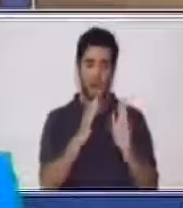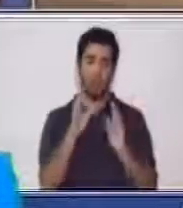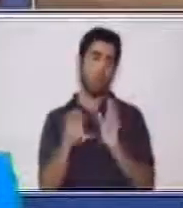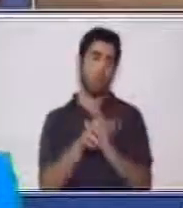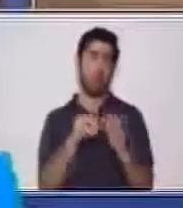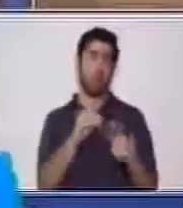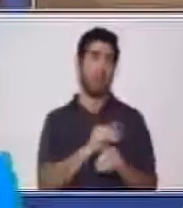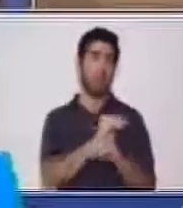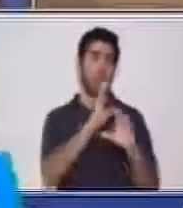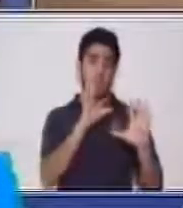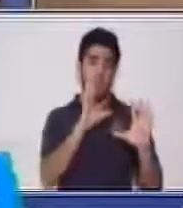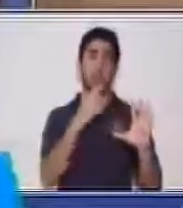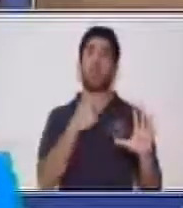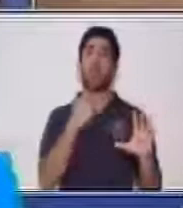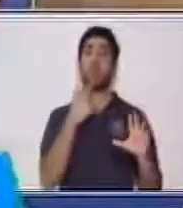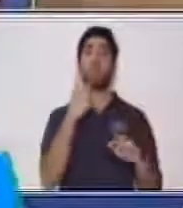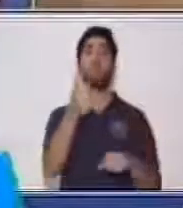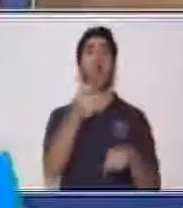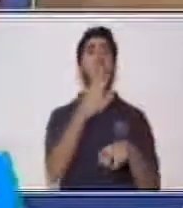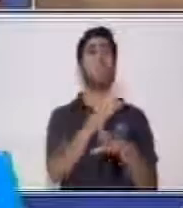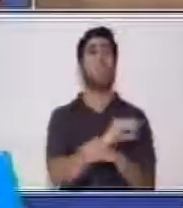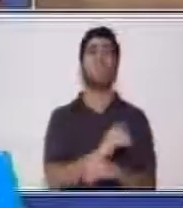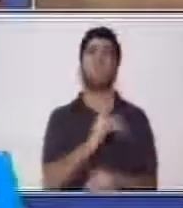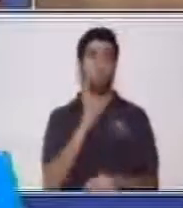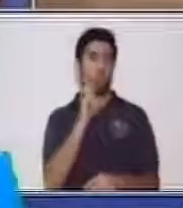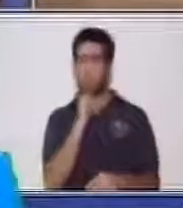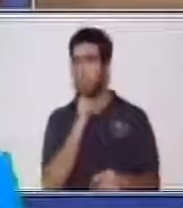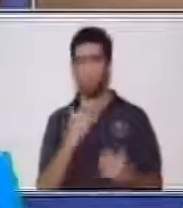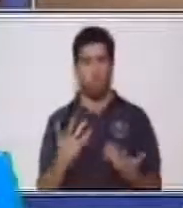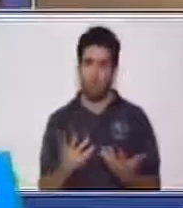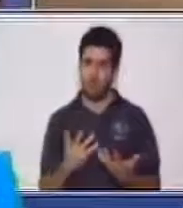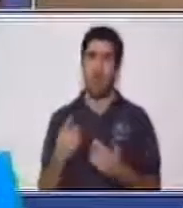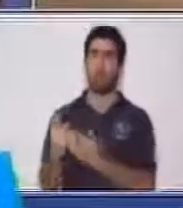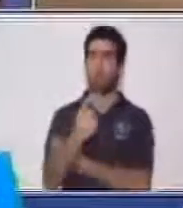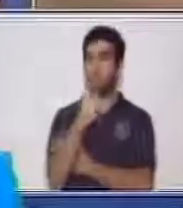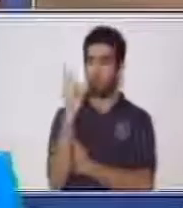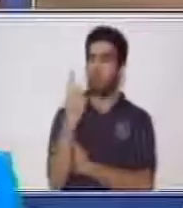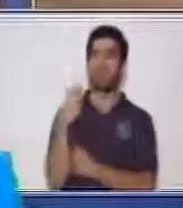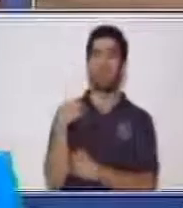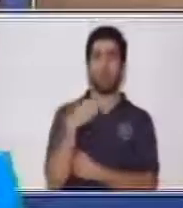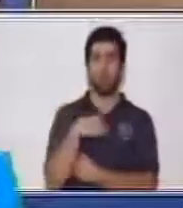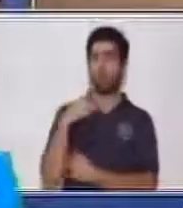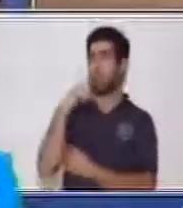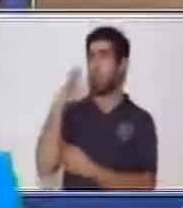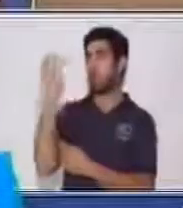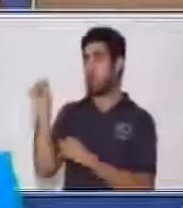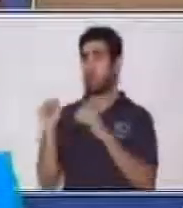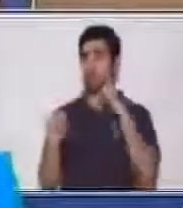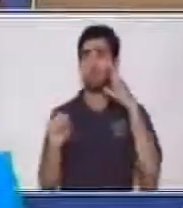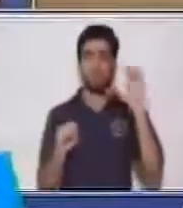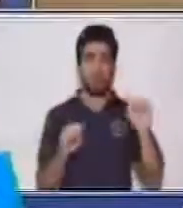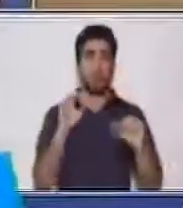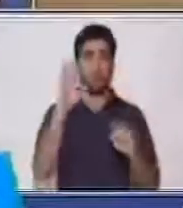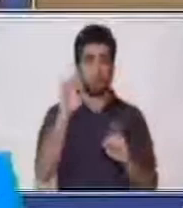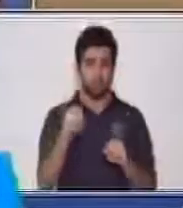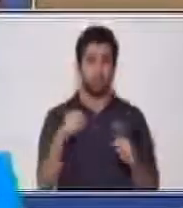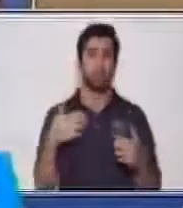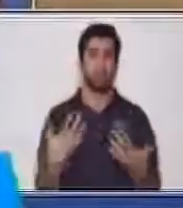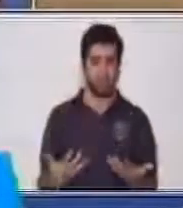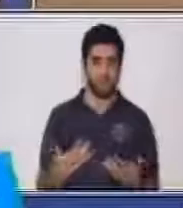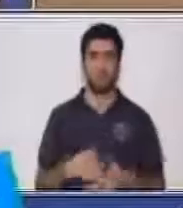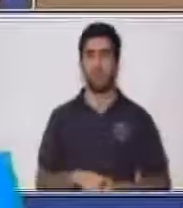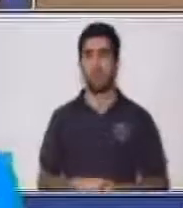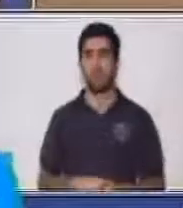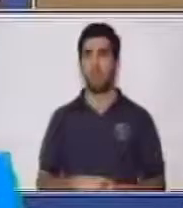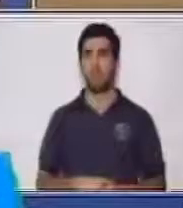que estoy realizando. Por eso es muy importante que estemos siempre atentos. Excelente. Entonces, ¿dónde vamos a poner